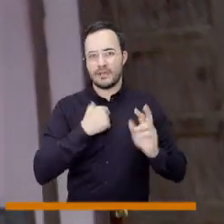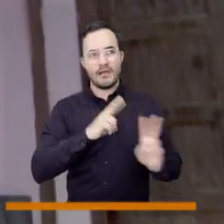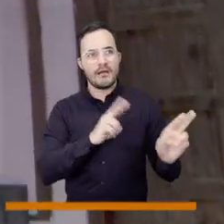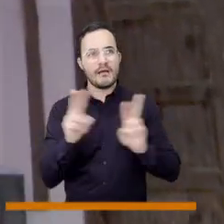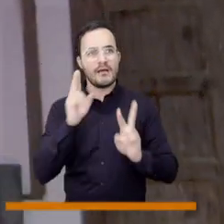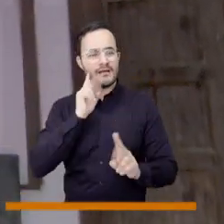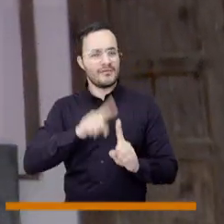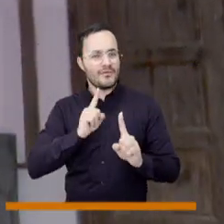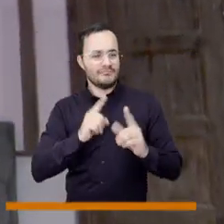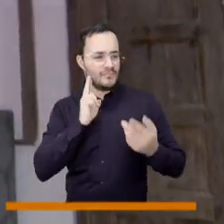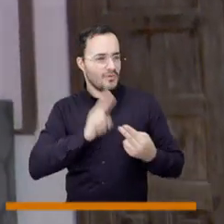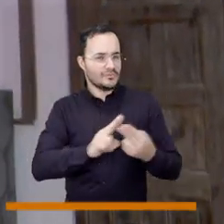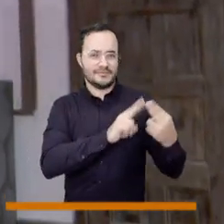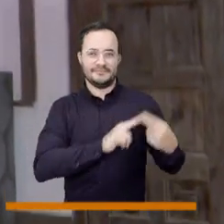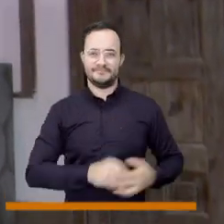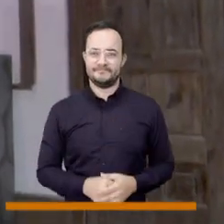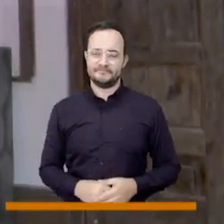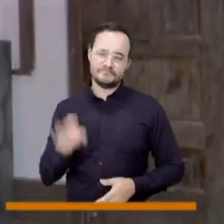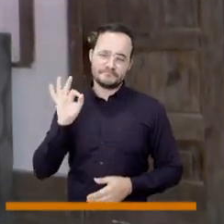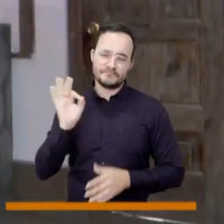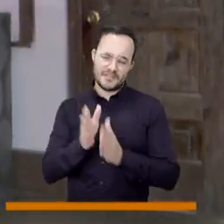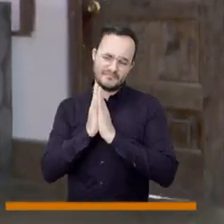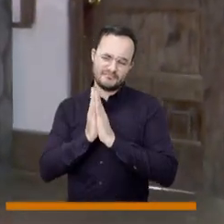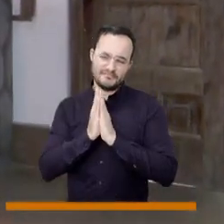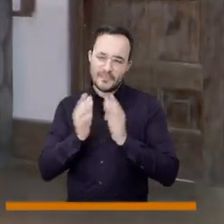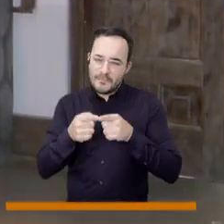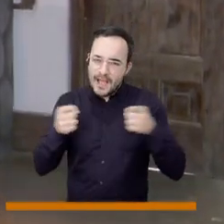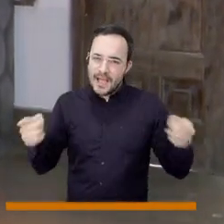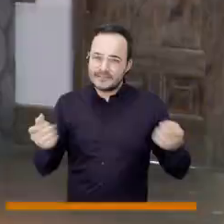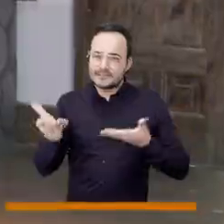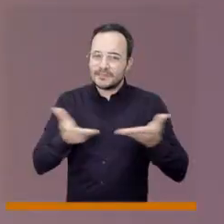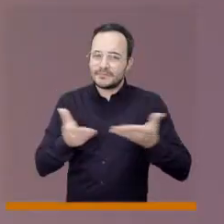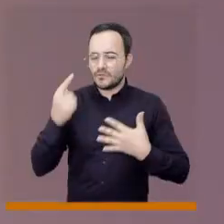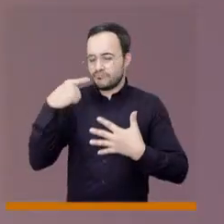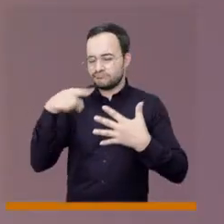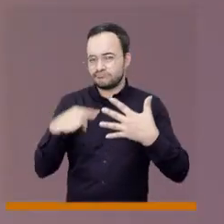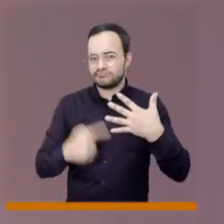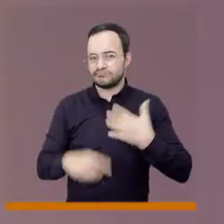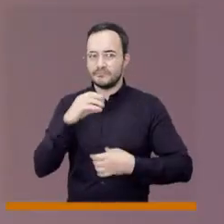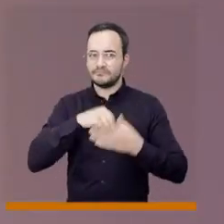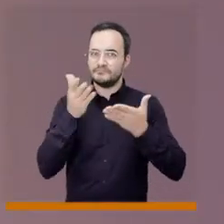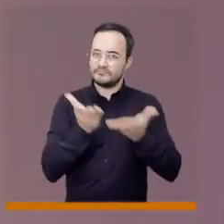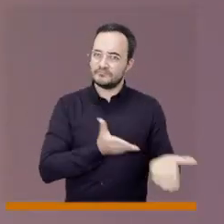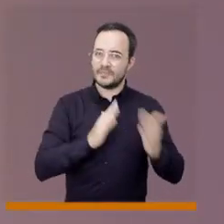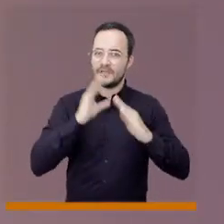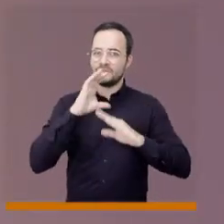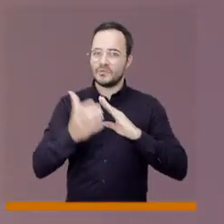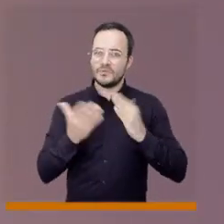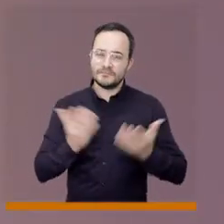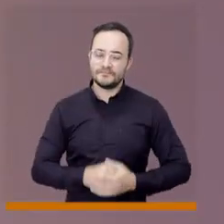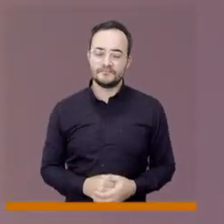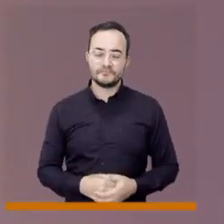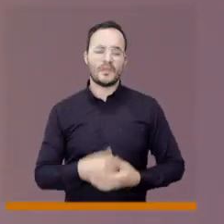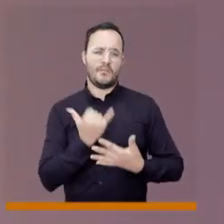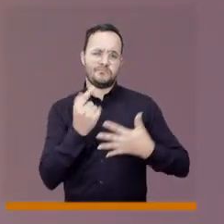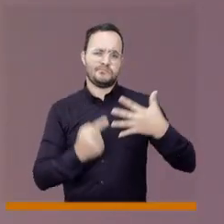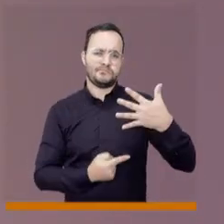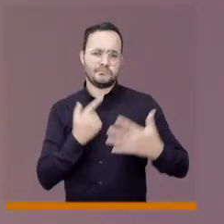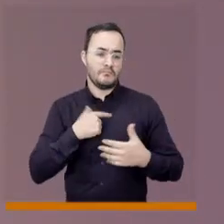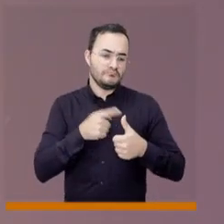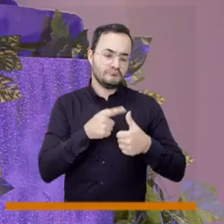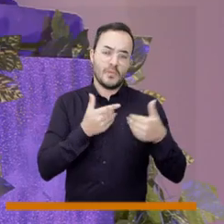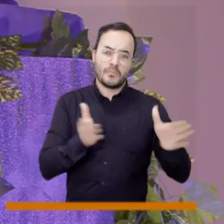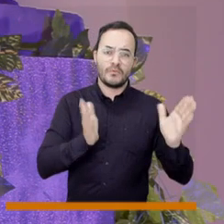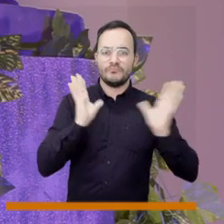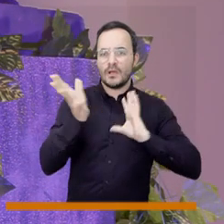la diversidad en este espacio precisamente Juan detall demos un poquito Cuáles son los servicios que se prestan acá en la casa cultural empezamos a tener conversatorios